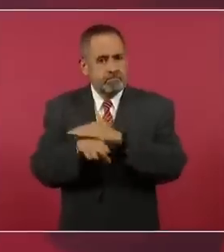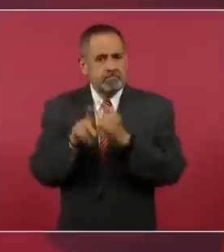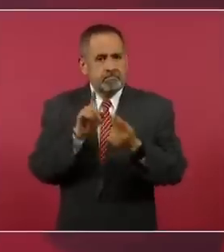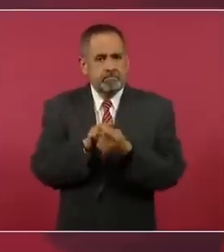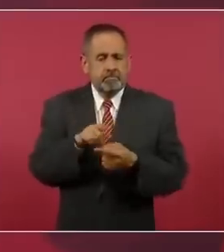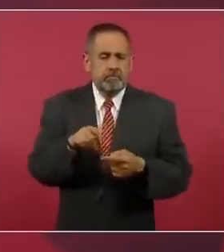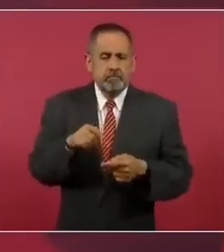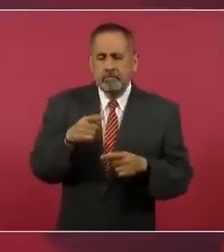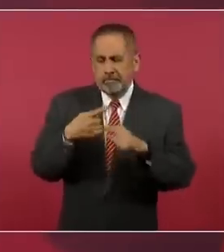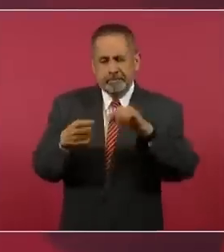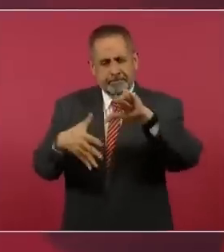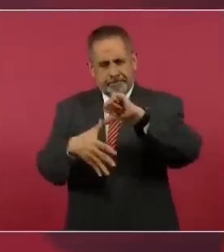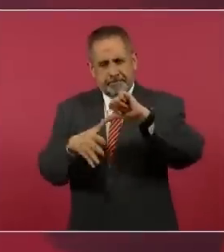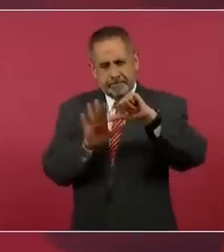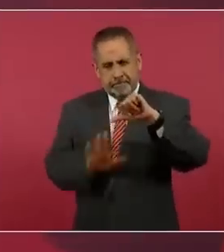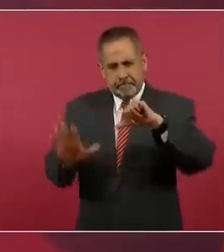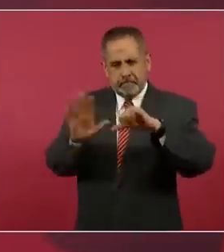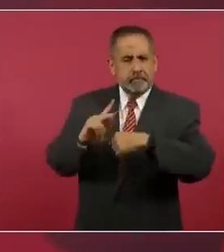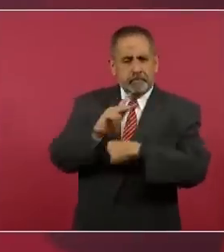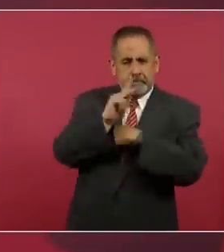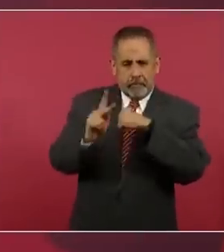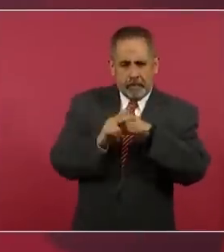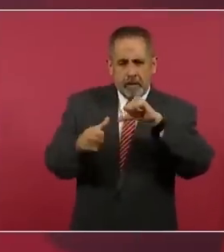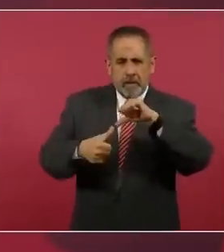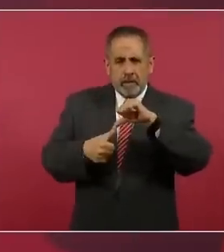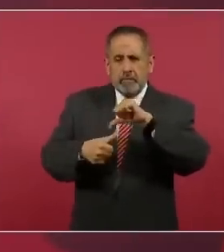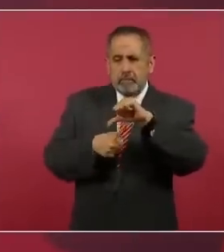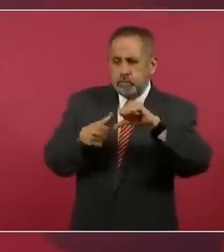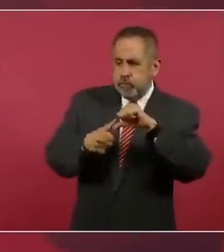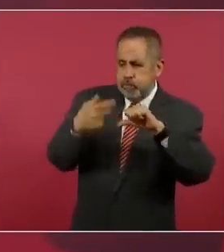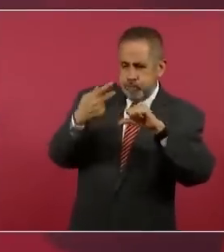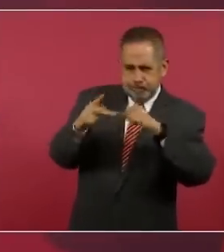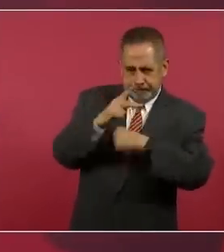en los países de